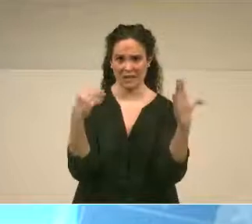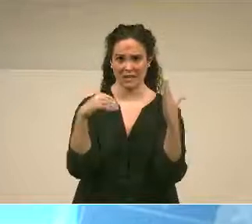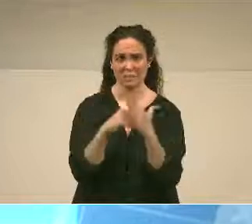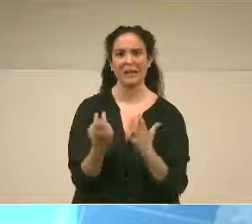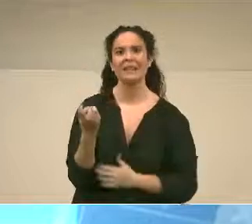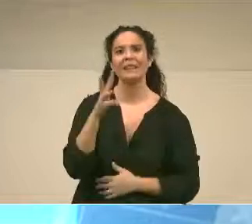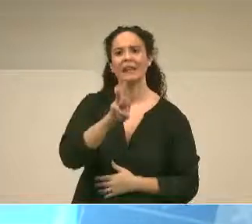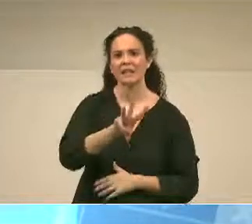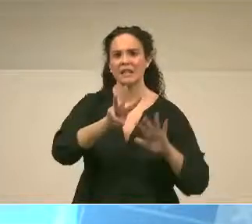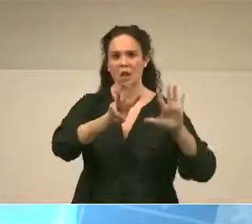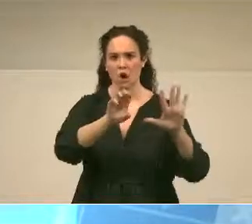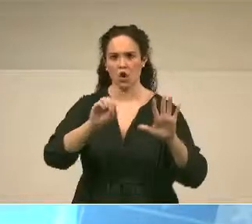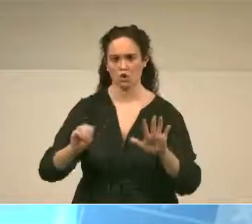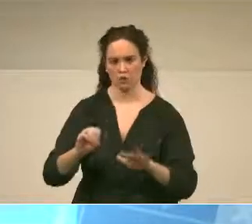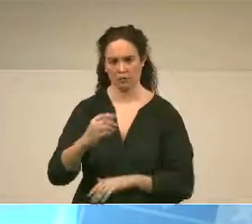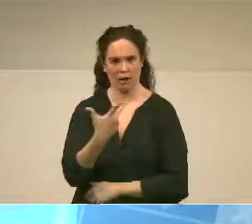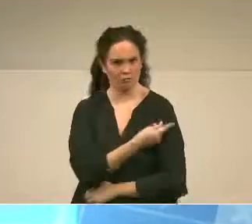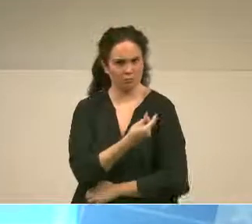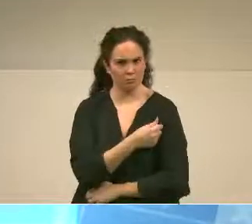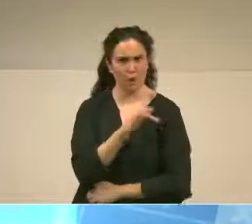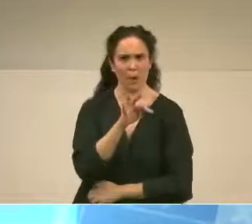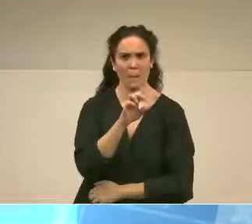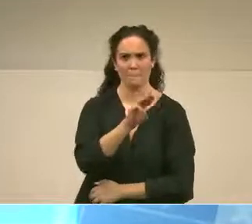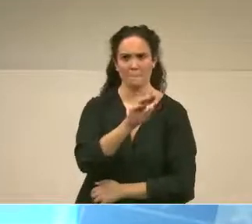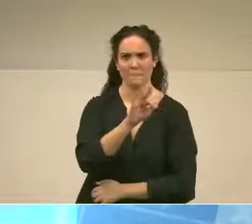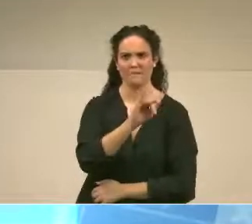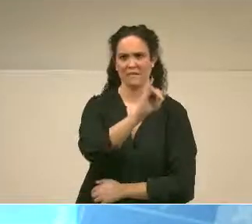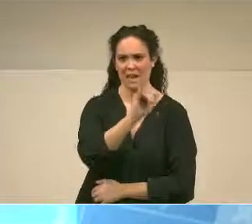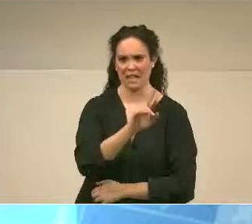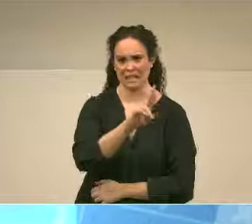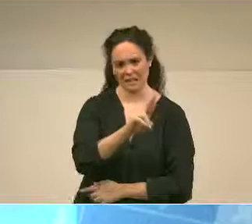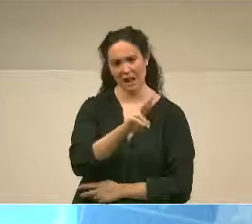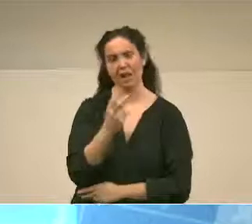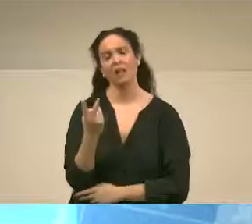16.380 dosis de Pfizer y 2.200 dosis de Moderna.